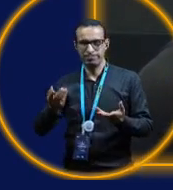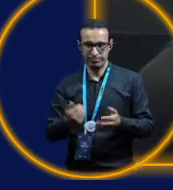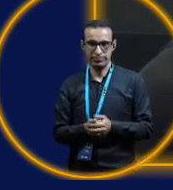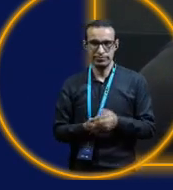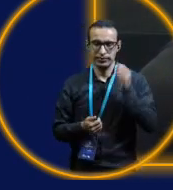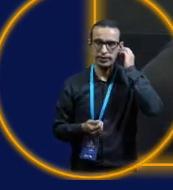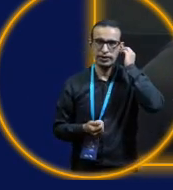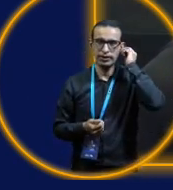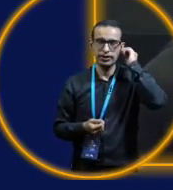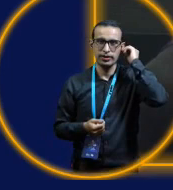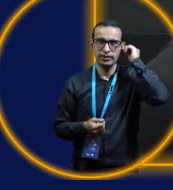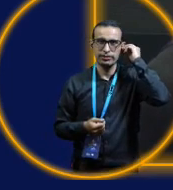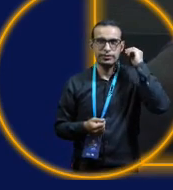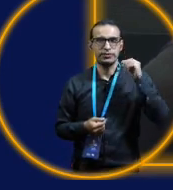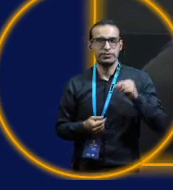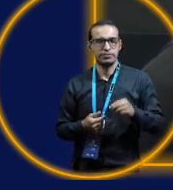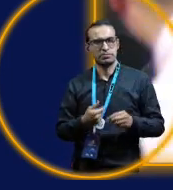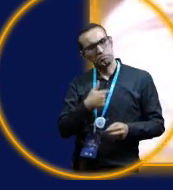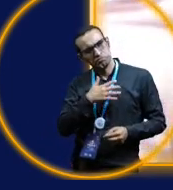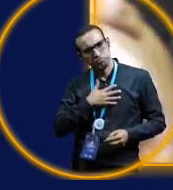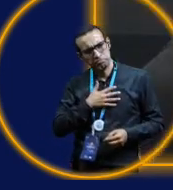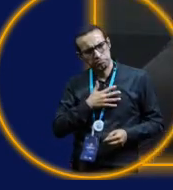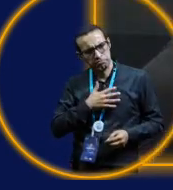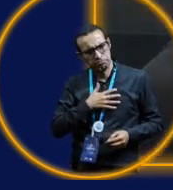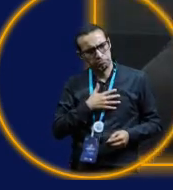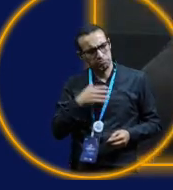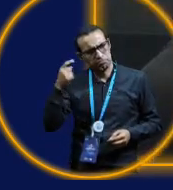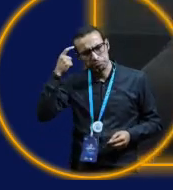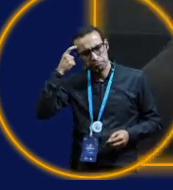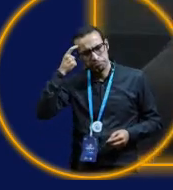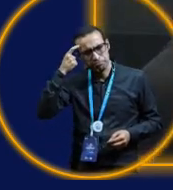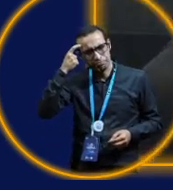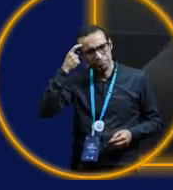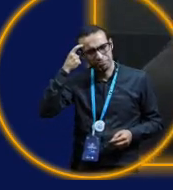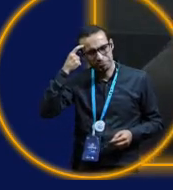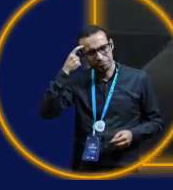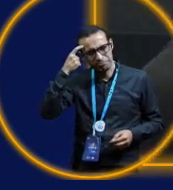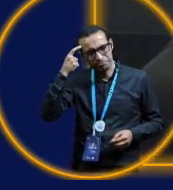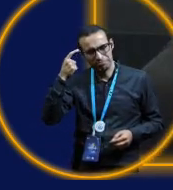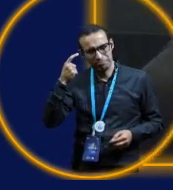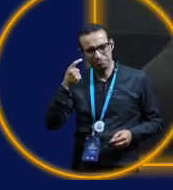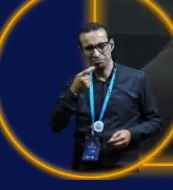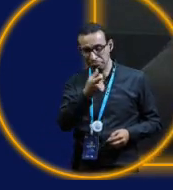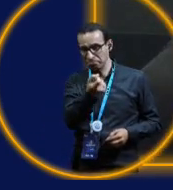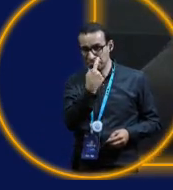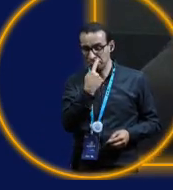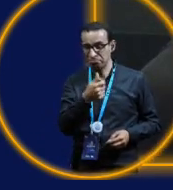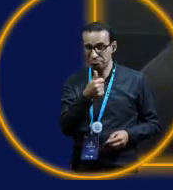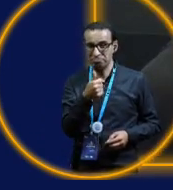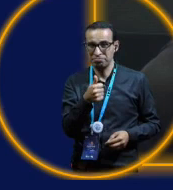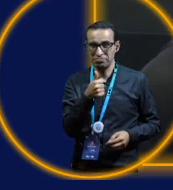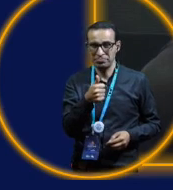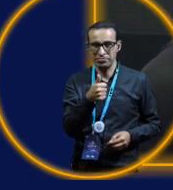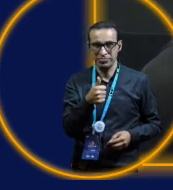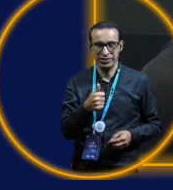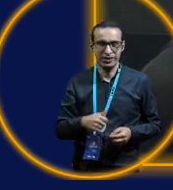Bueno yo creo yo pienso es interesante es interesante